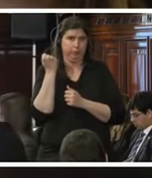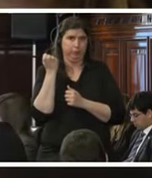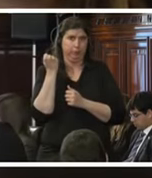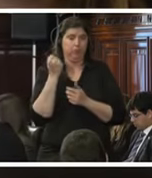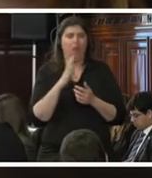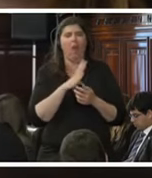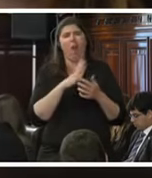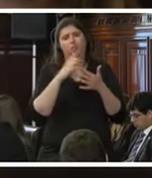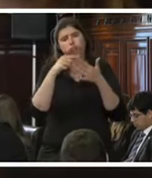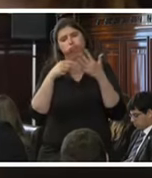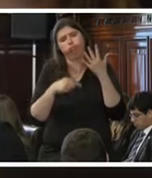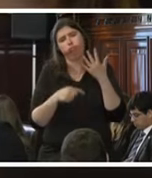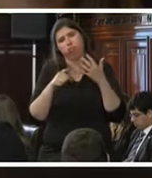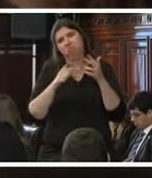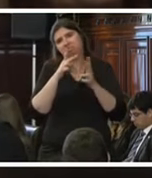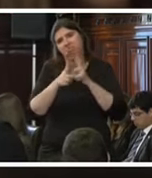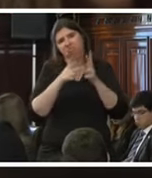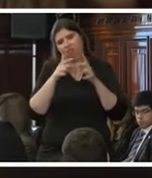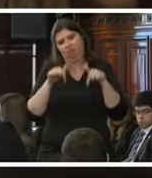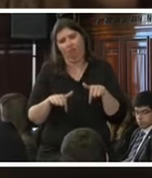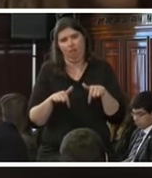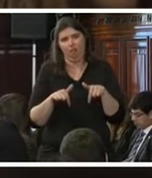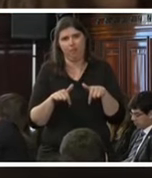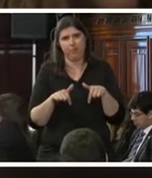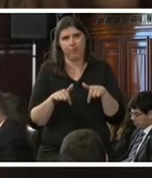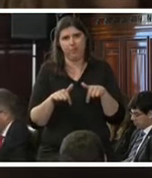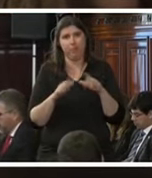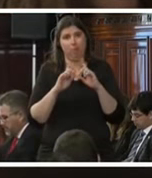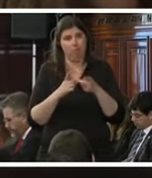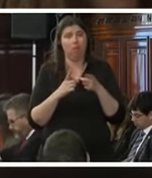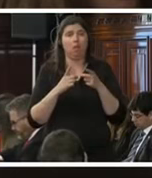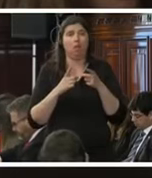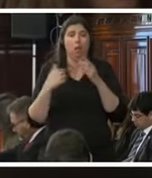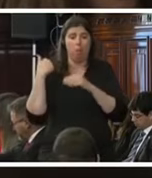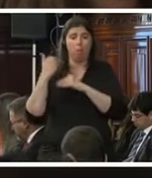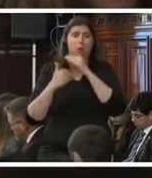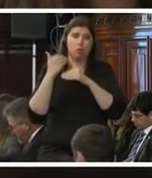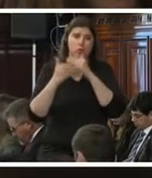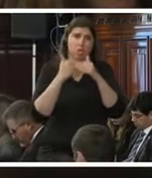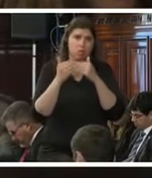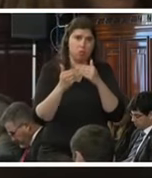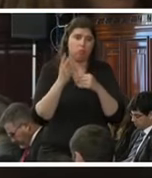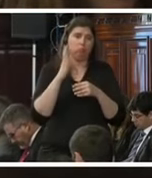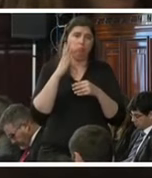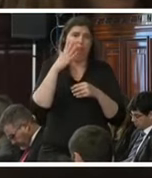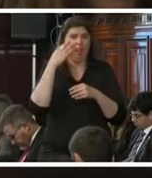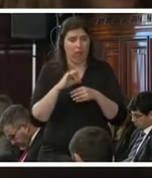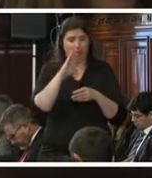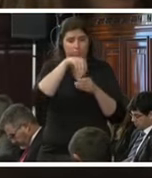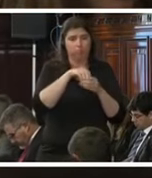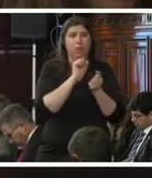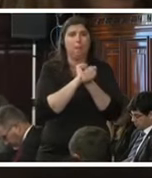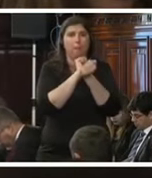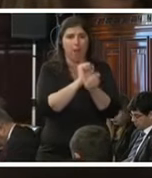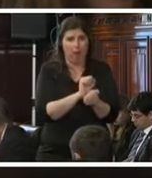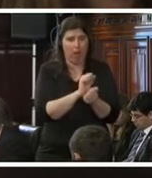hay tantas cosas que decir aquí. El debido proceso creo que está en el sistema penal, ahí existen